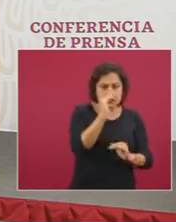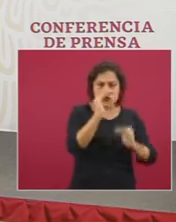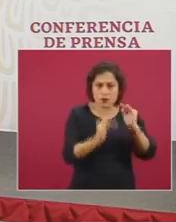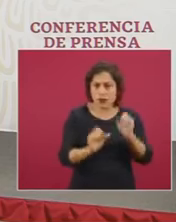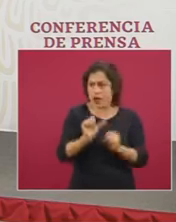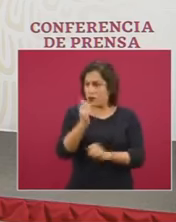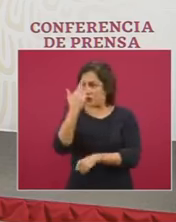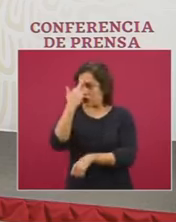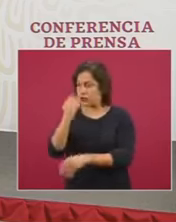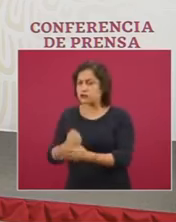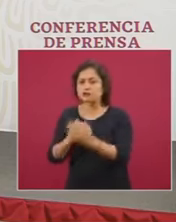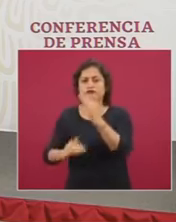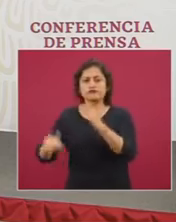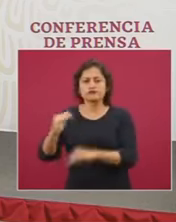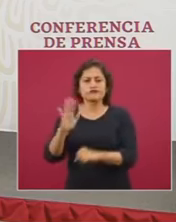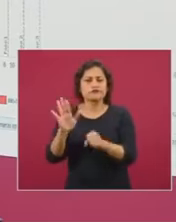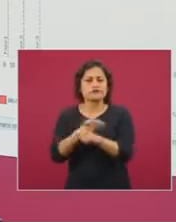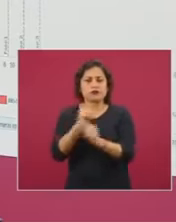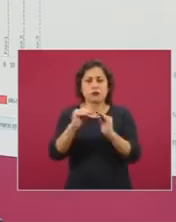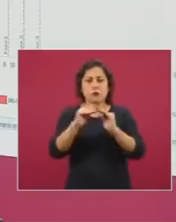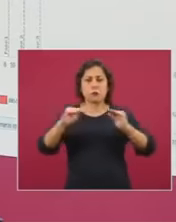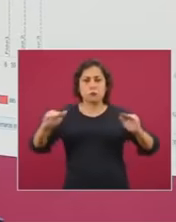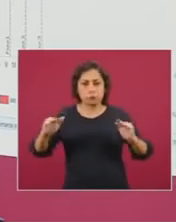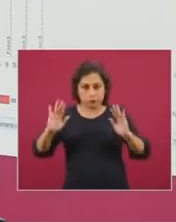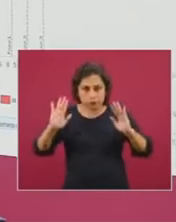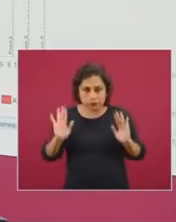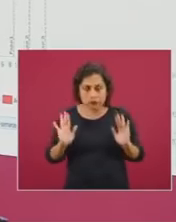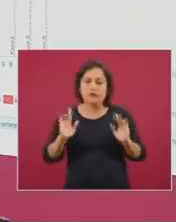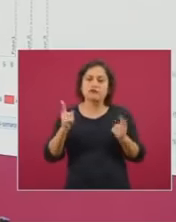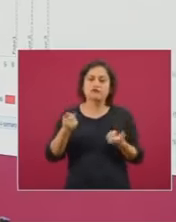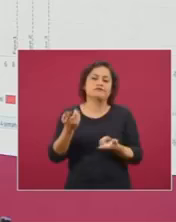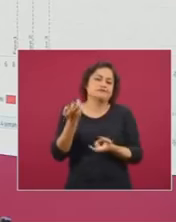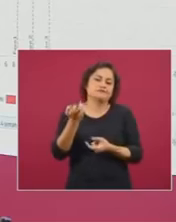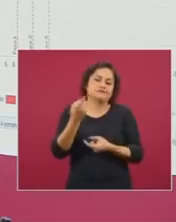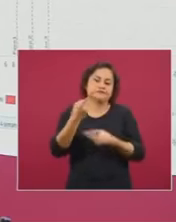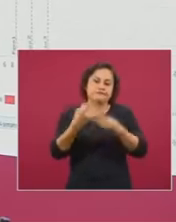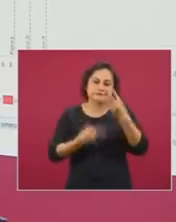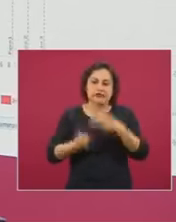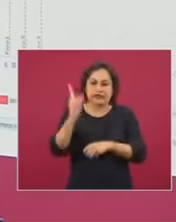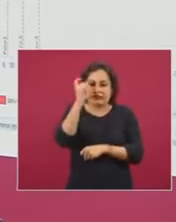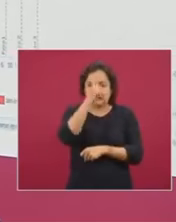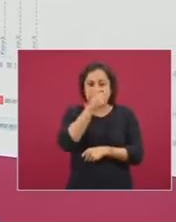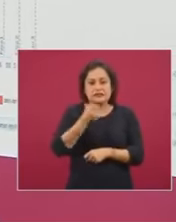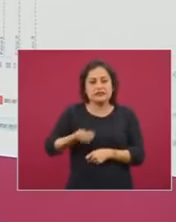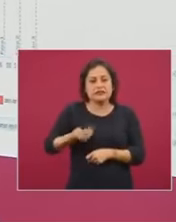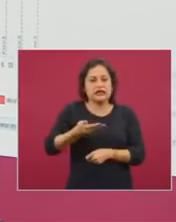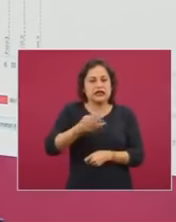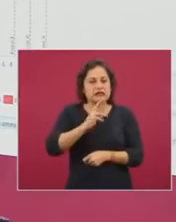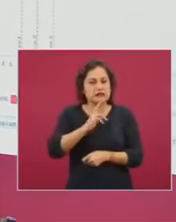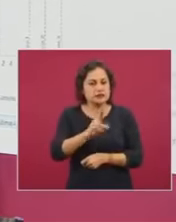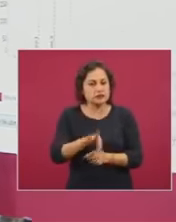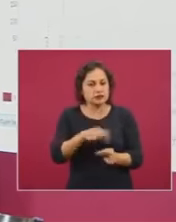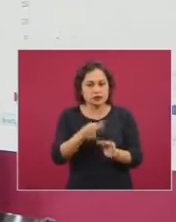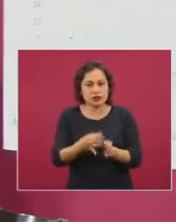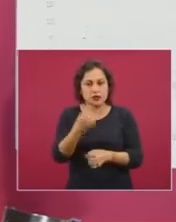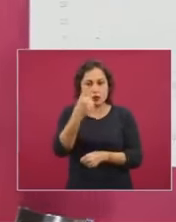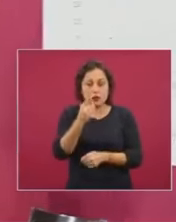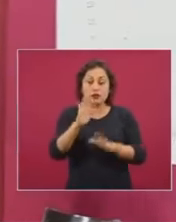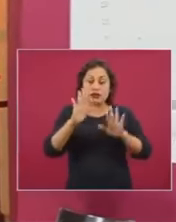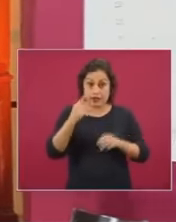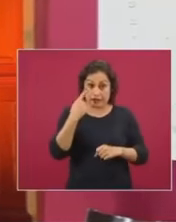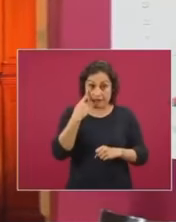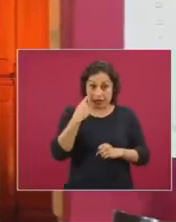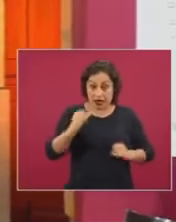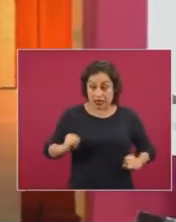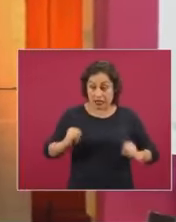una se mantiene como meseta, por qué una sube y rápidamente baja, ¿no? Entonces esto aún en las comparaciones entre nosotros,